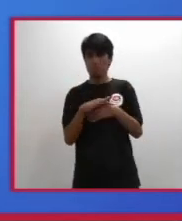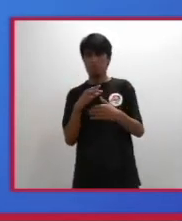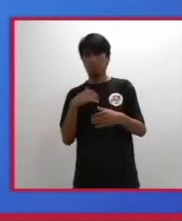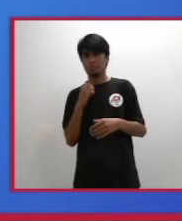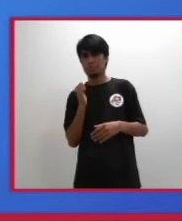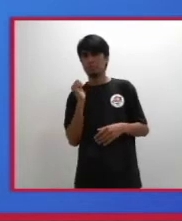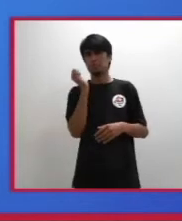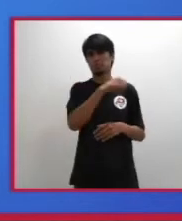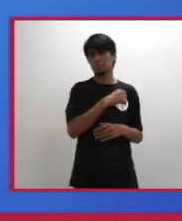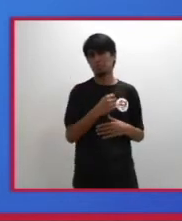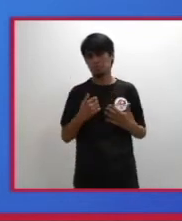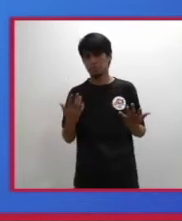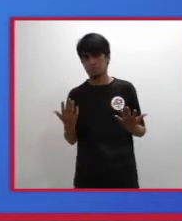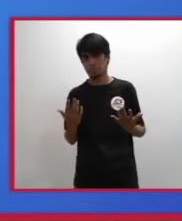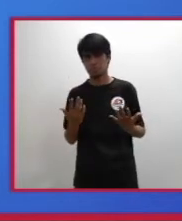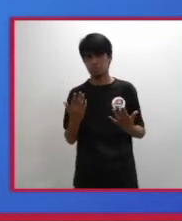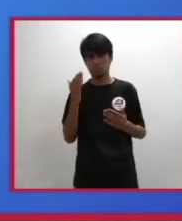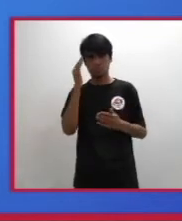conocía